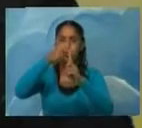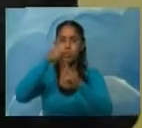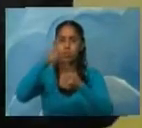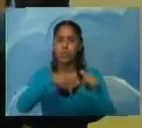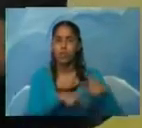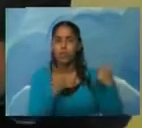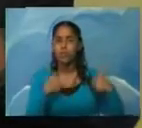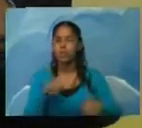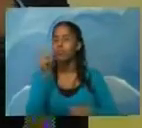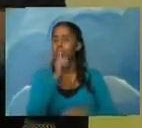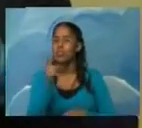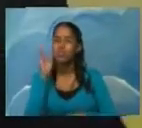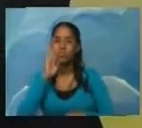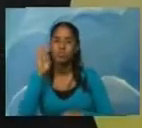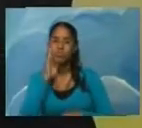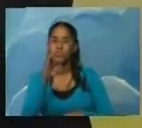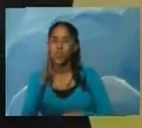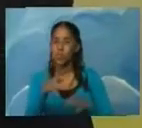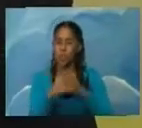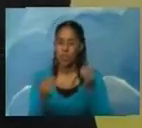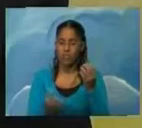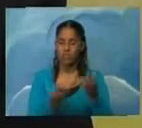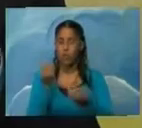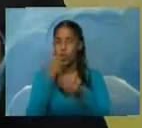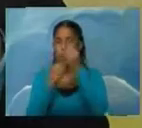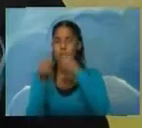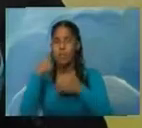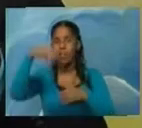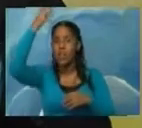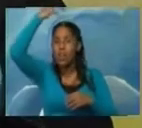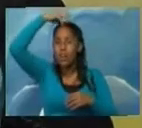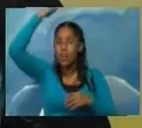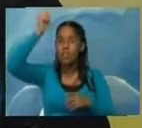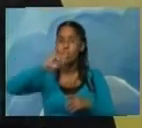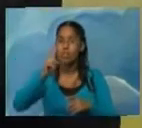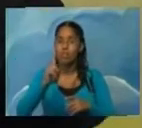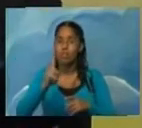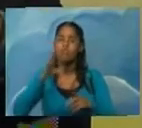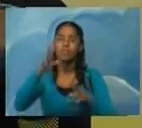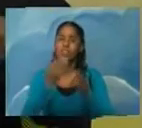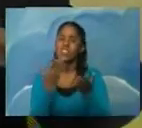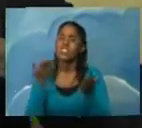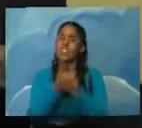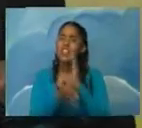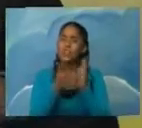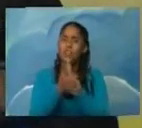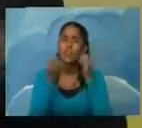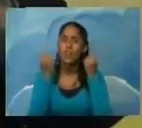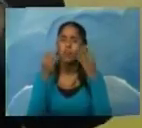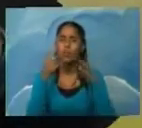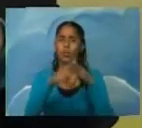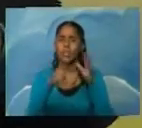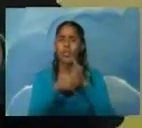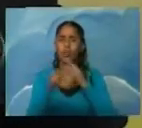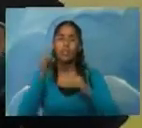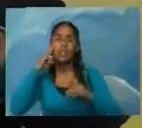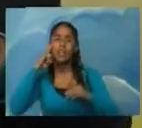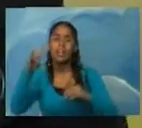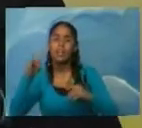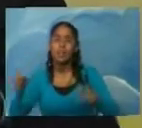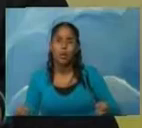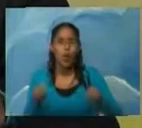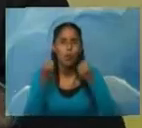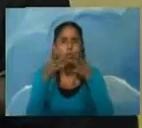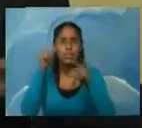contaminarse con los manjares de la comida del rey. Eso puede significar muchas cosas que el enemigo nos ofrece